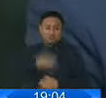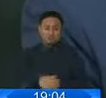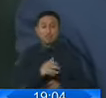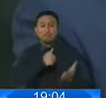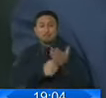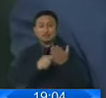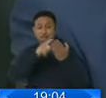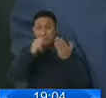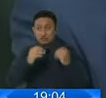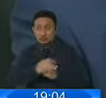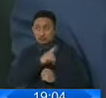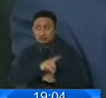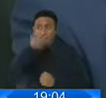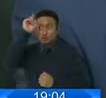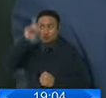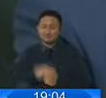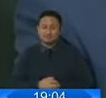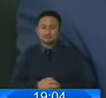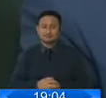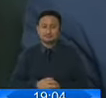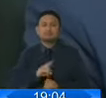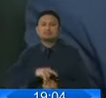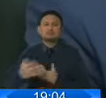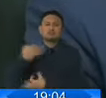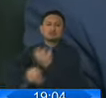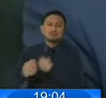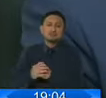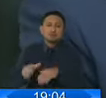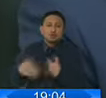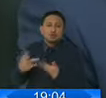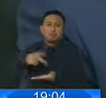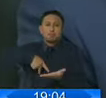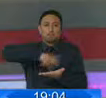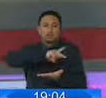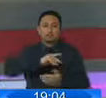al respecto y decirnos cuál va a ser la forma de pago.